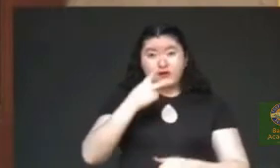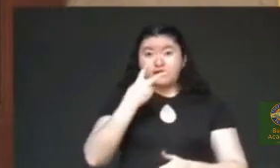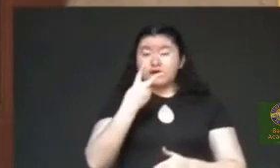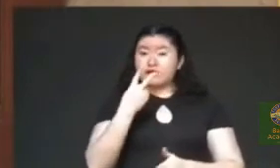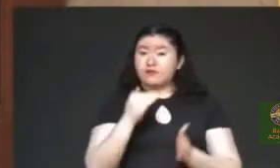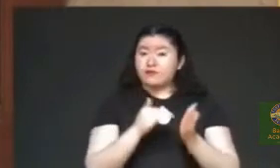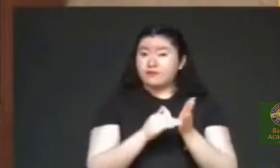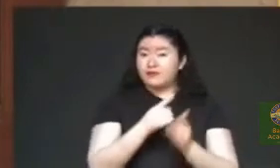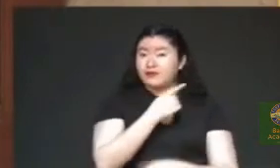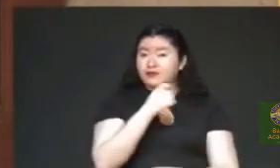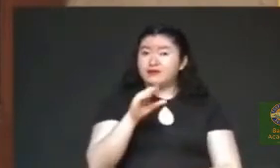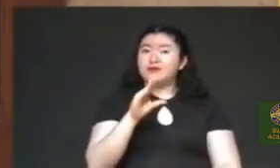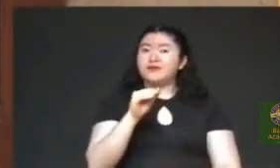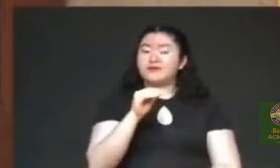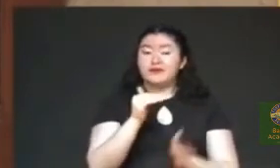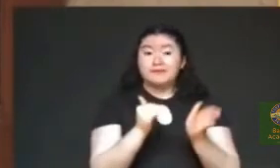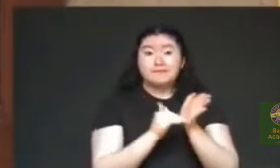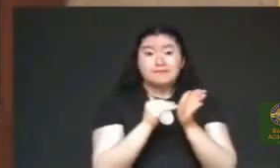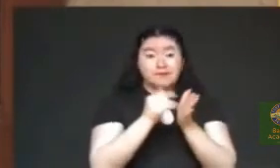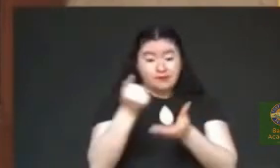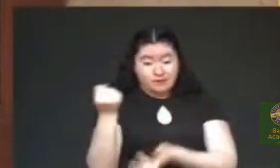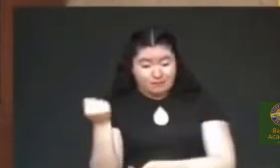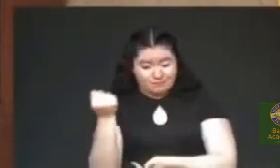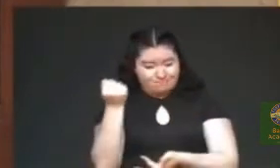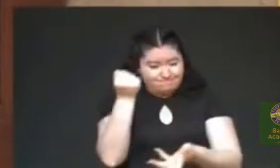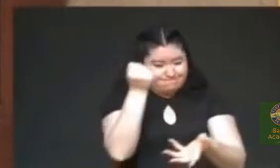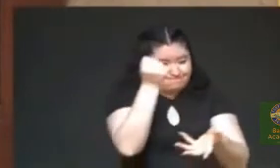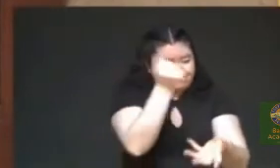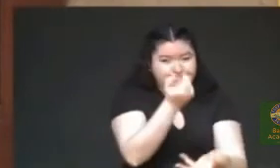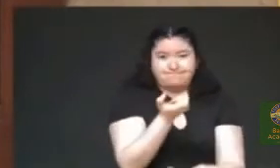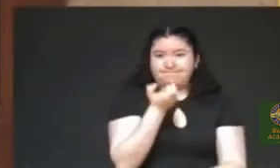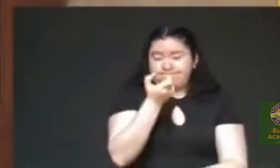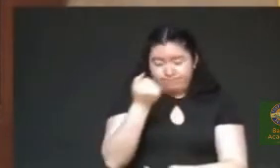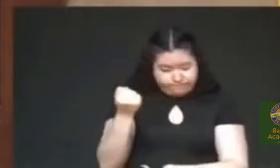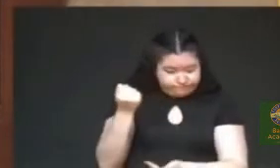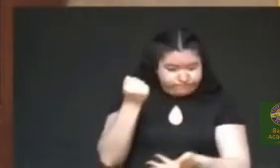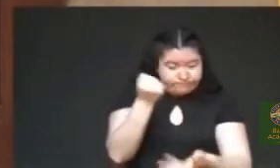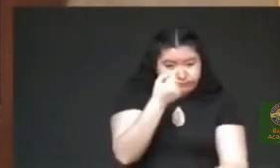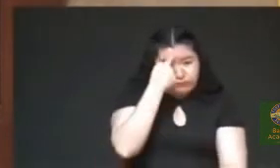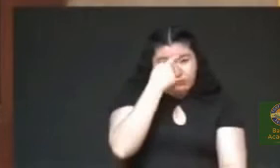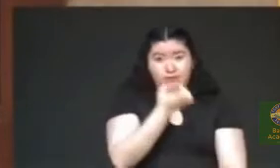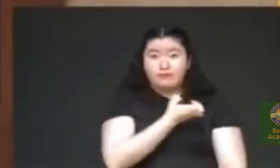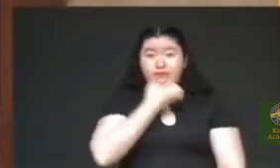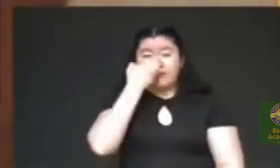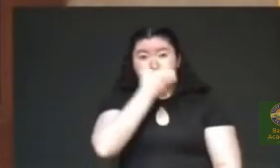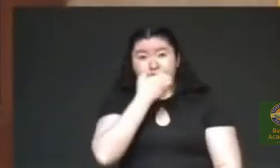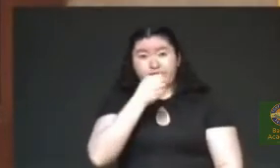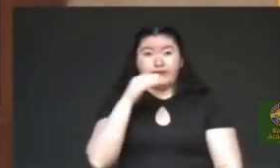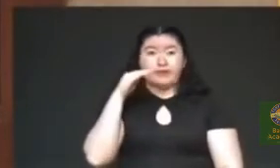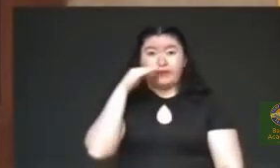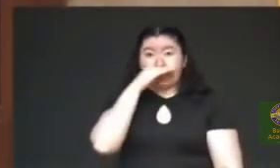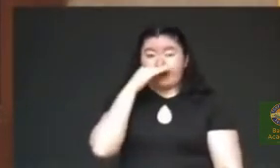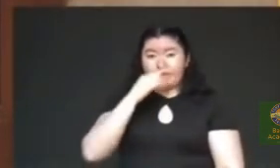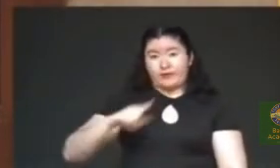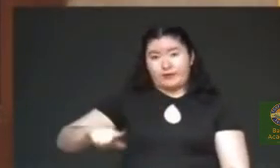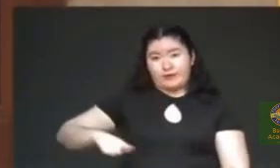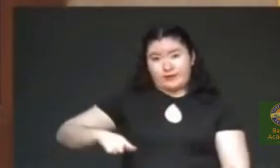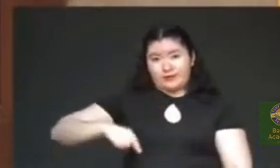pesos en la rehabilitación, reconstrucción y reforzamiento de las escuelas públicas de la Ciudad de México